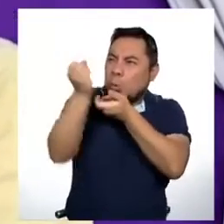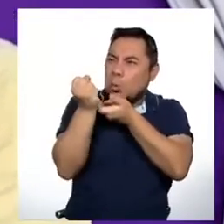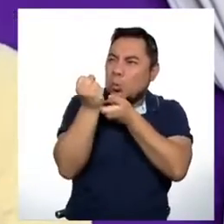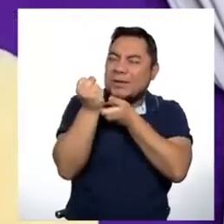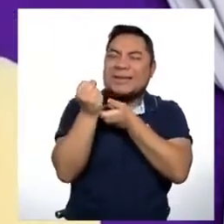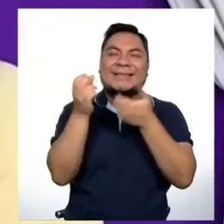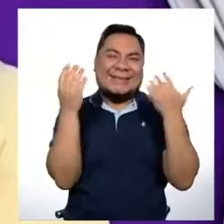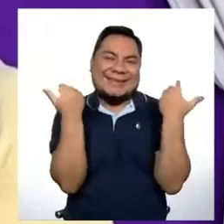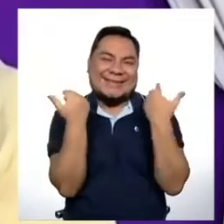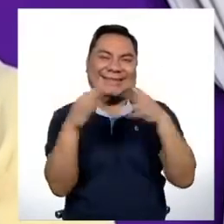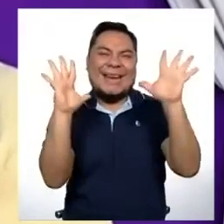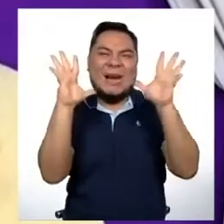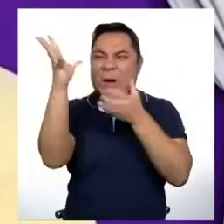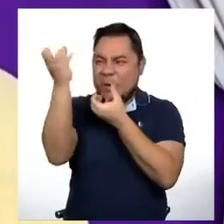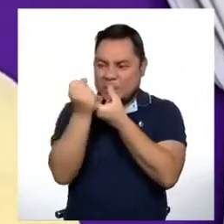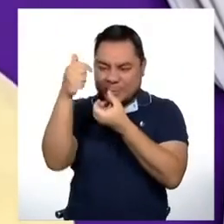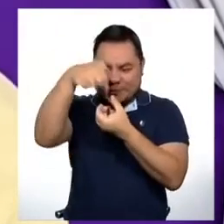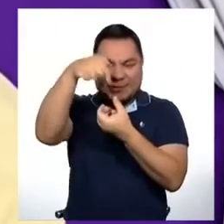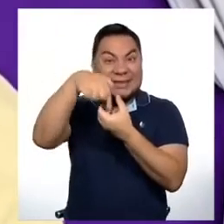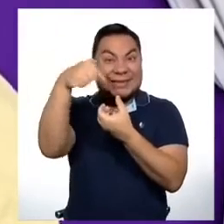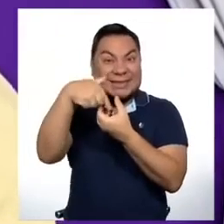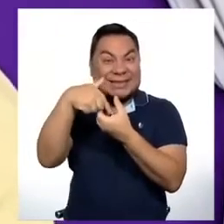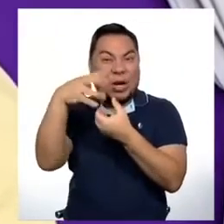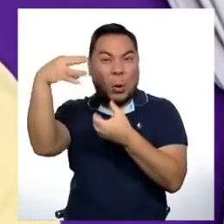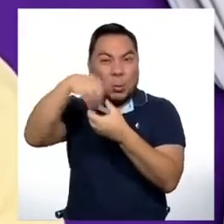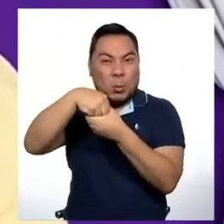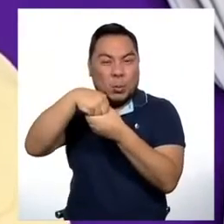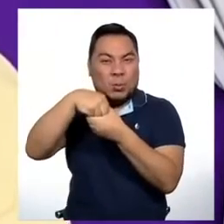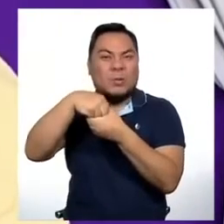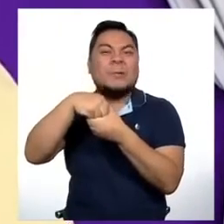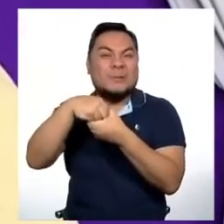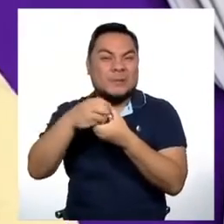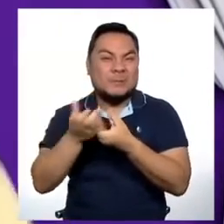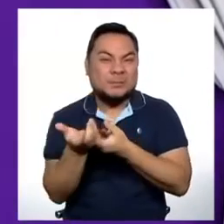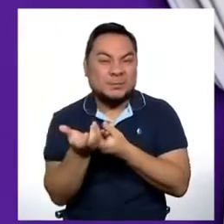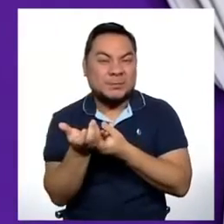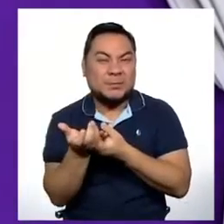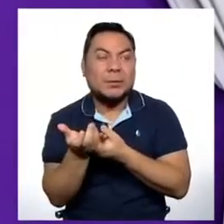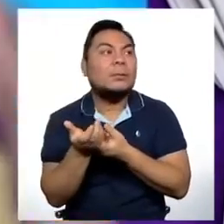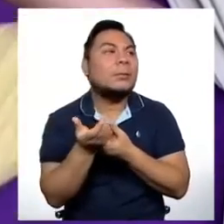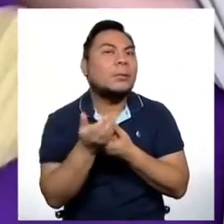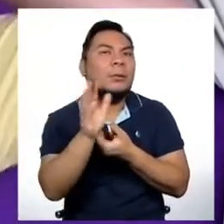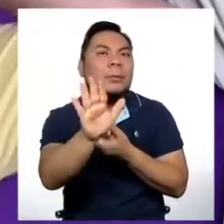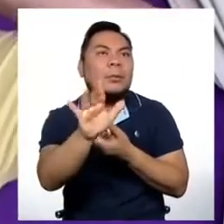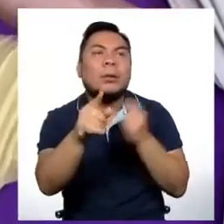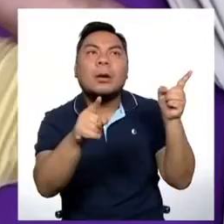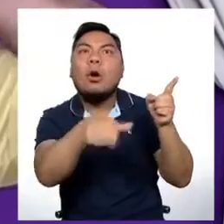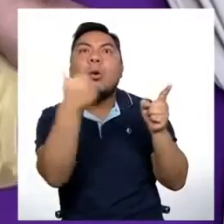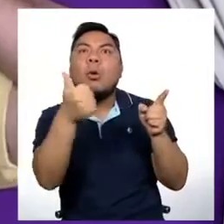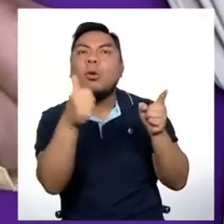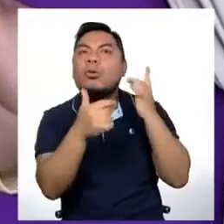¡Atrapado! Sí, está atrapado. Pero... ¡Un momento! ¡Otro sonido!